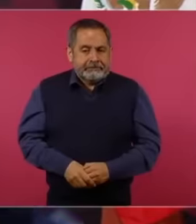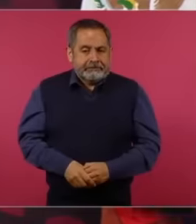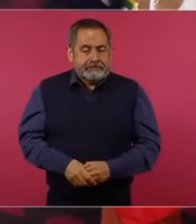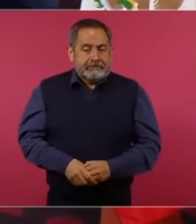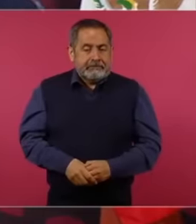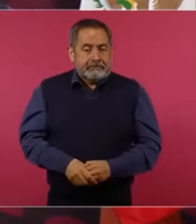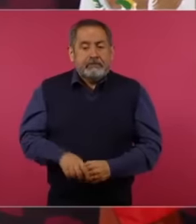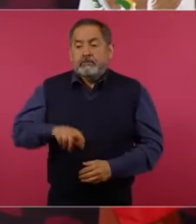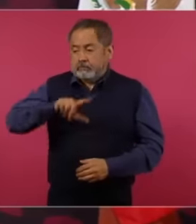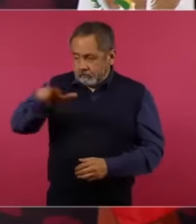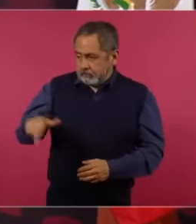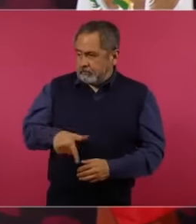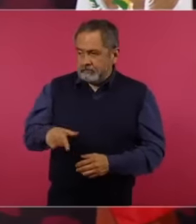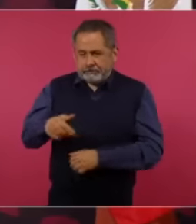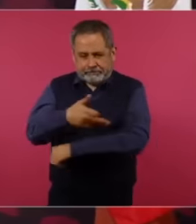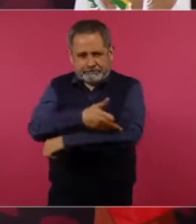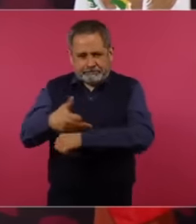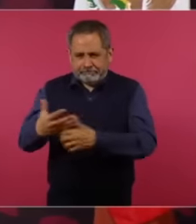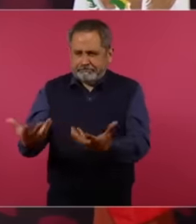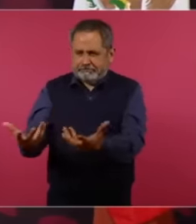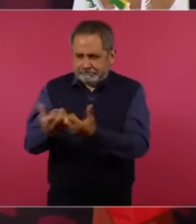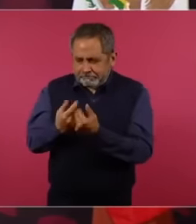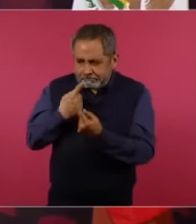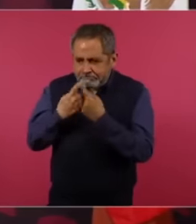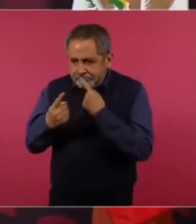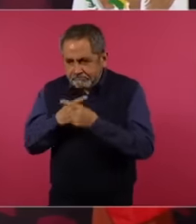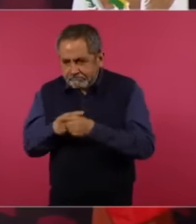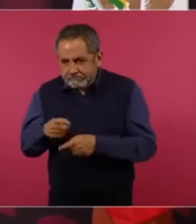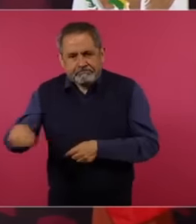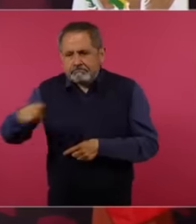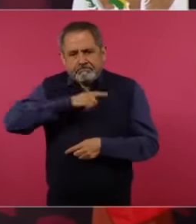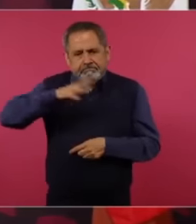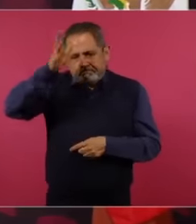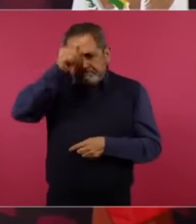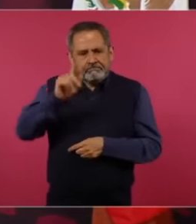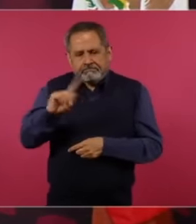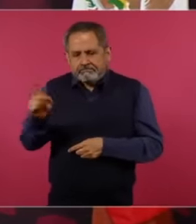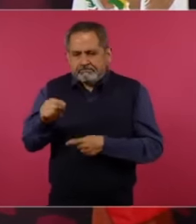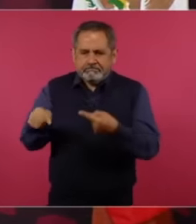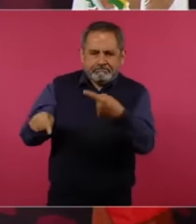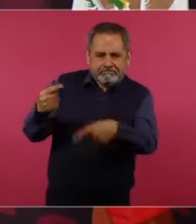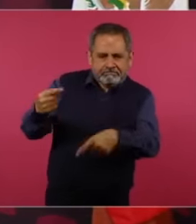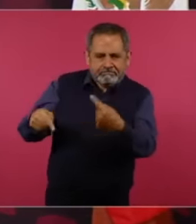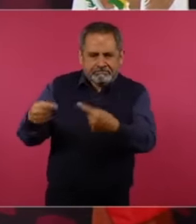Me volví a reunir con ellas y no hubo consenso.